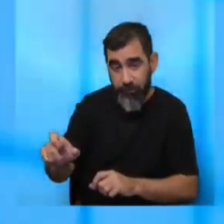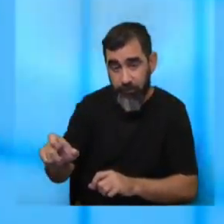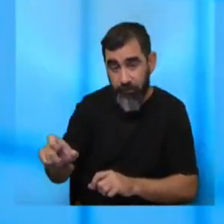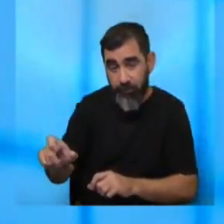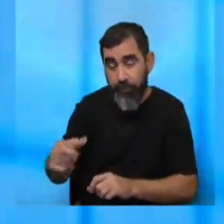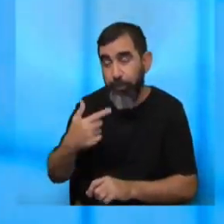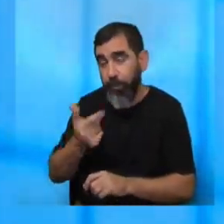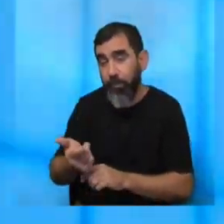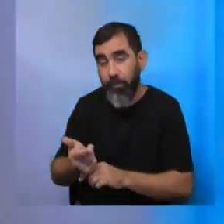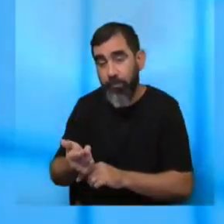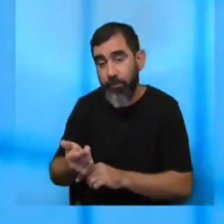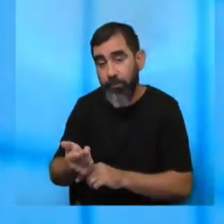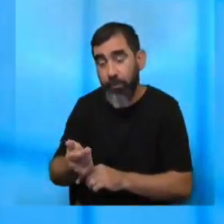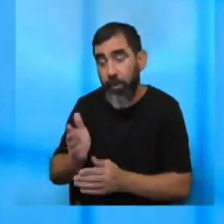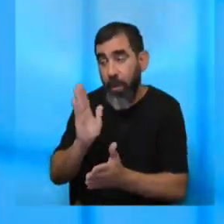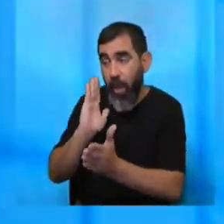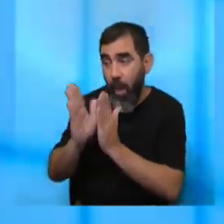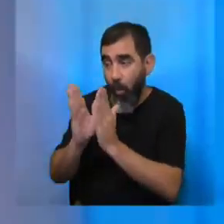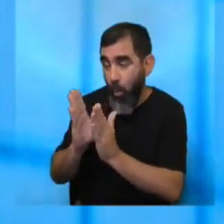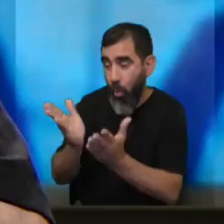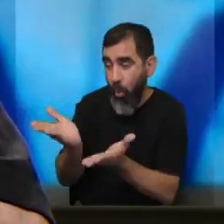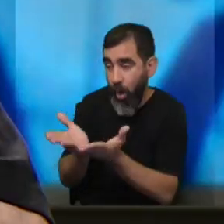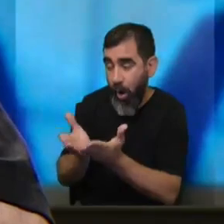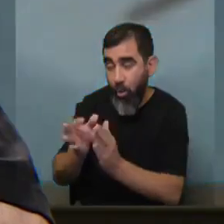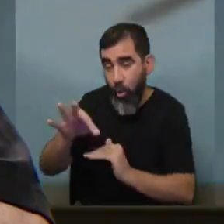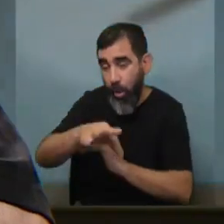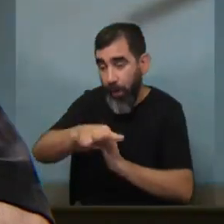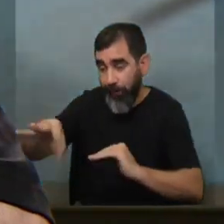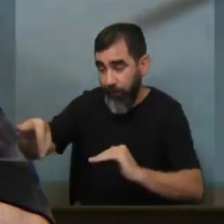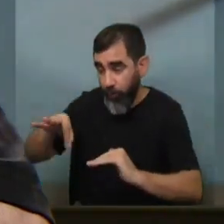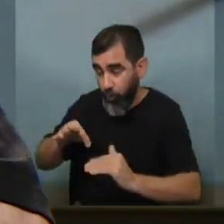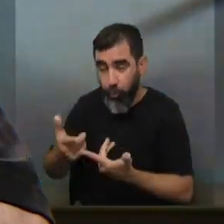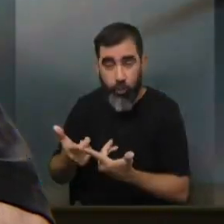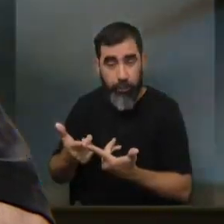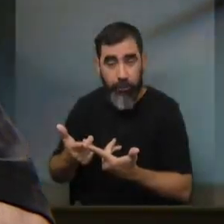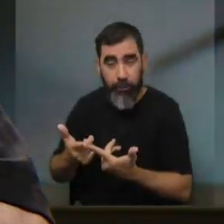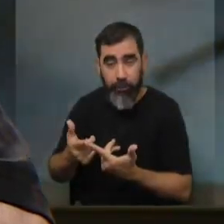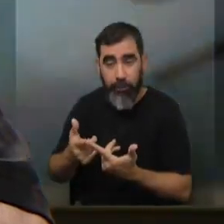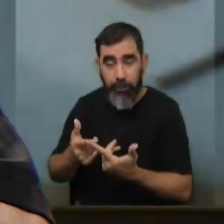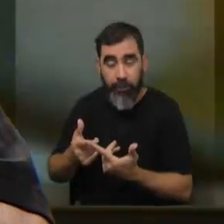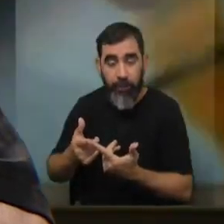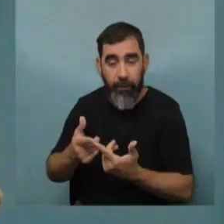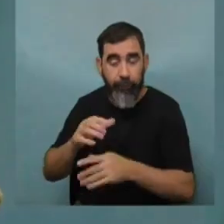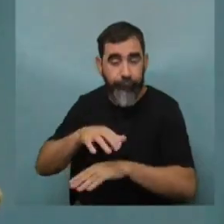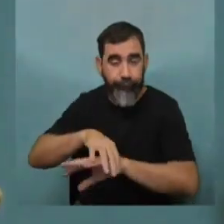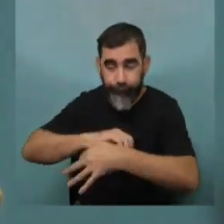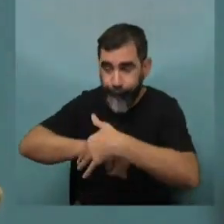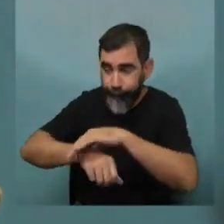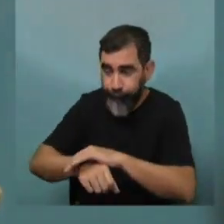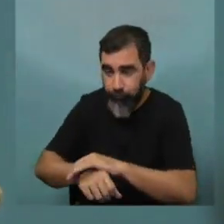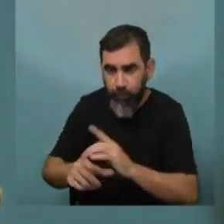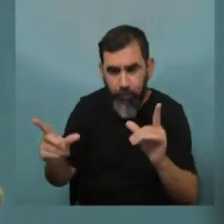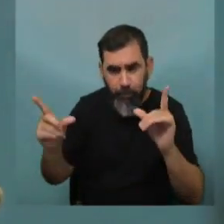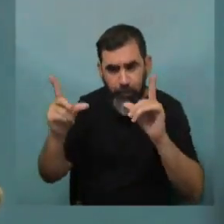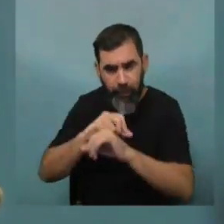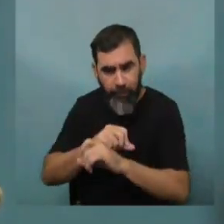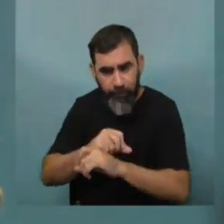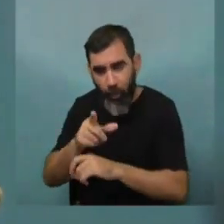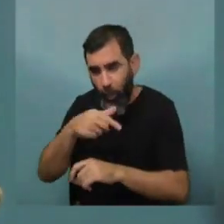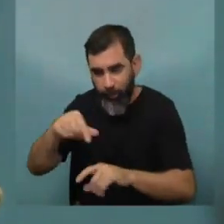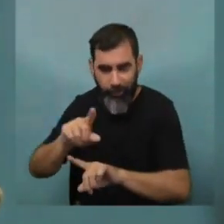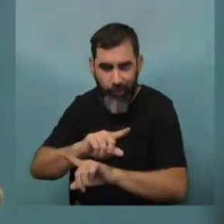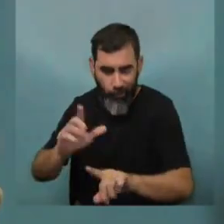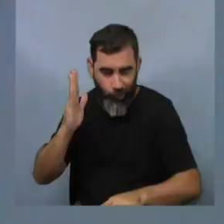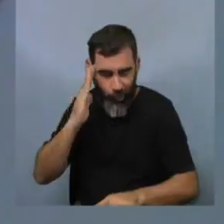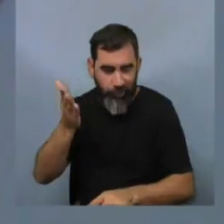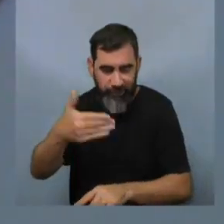toma la opción de derecho, de arquitectura, de no sé, geología. Es más difícil, no para ustedes que están